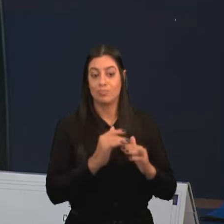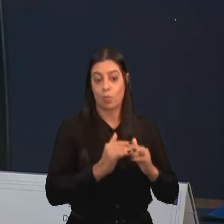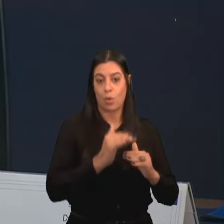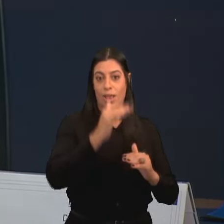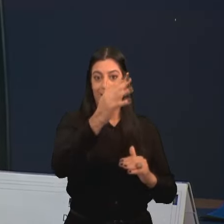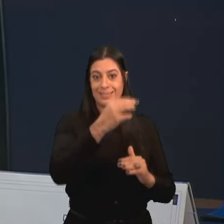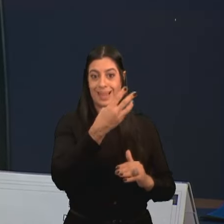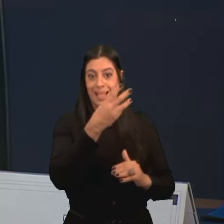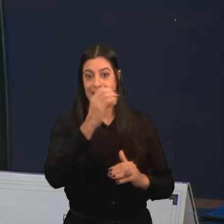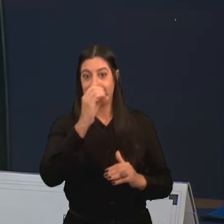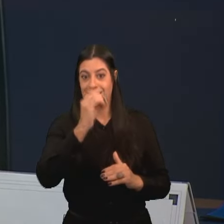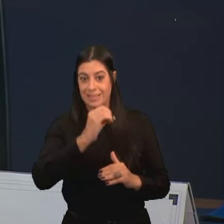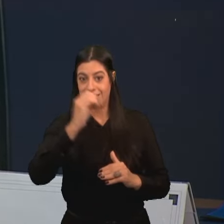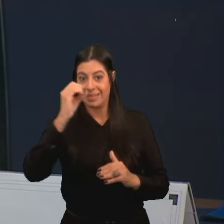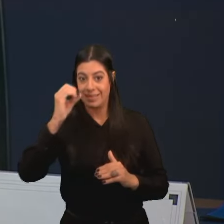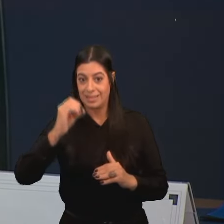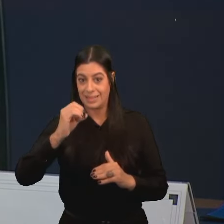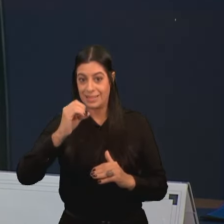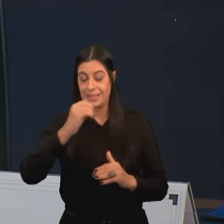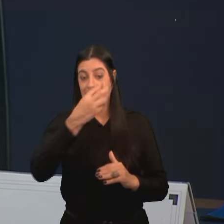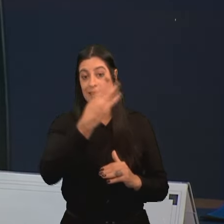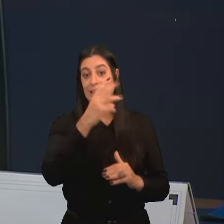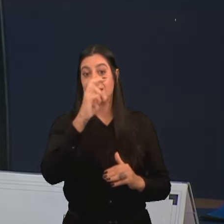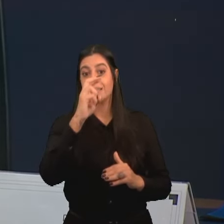registro de un aumento de